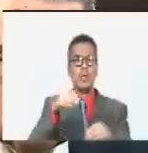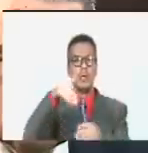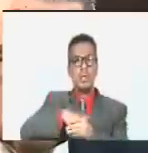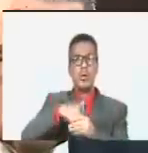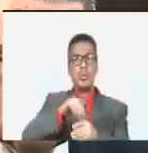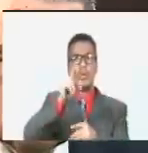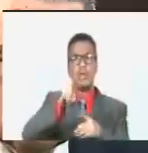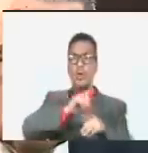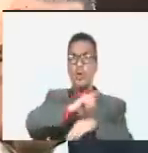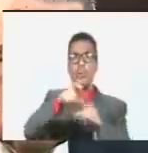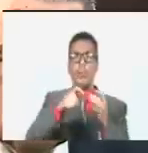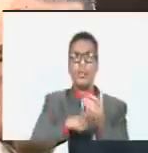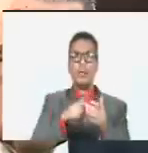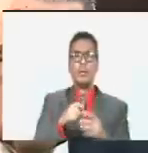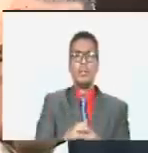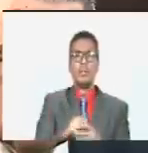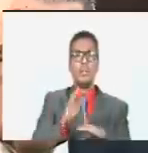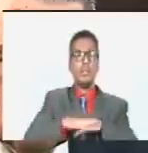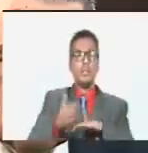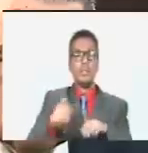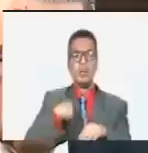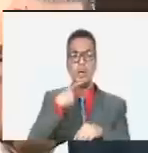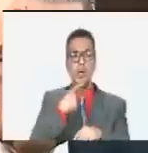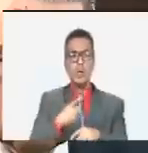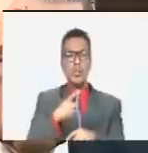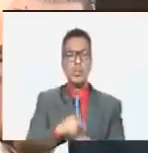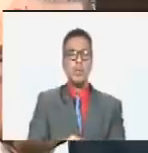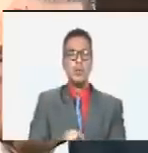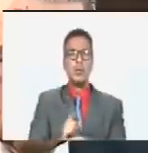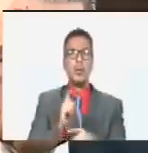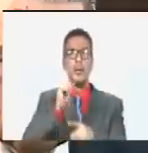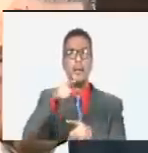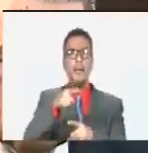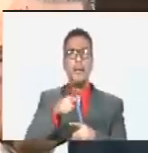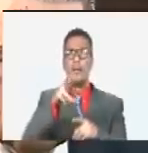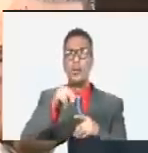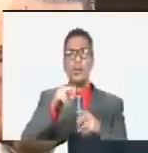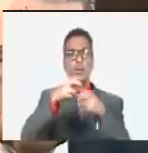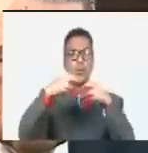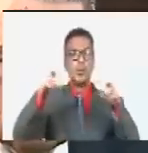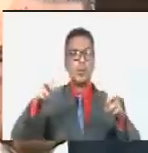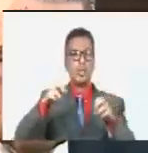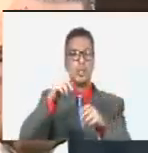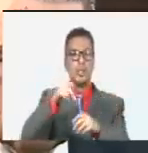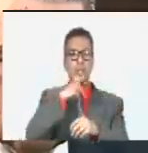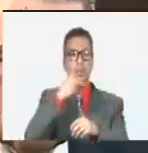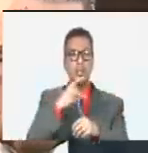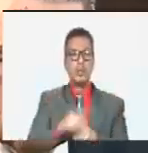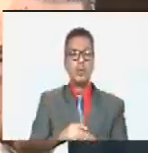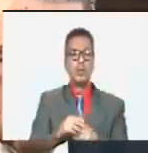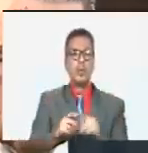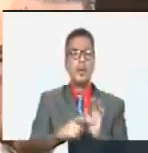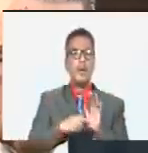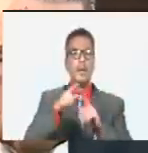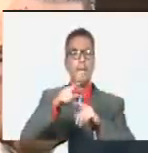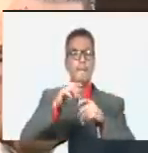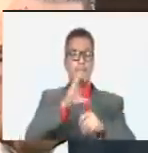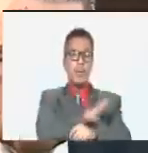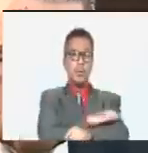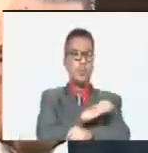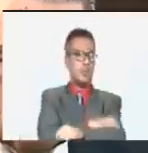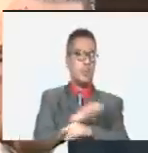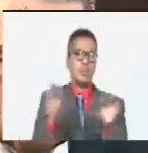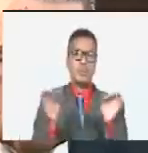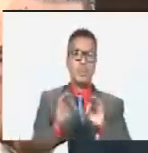unanimidad, porque como le dije al principio de la intervención, no es un tema de política, no es un tema de oposición, no es un tema de